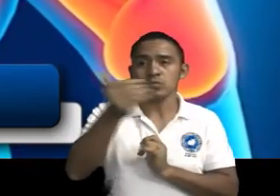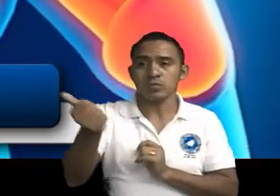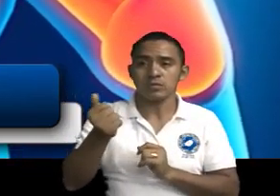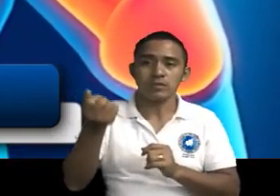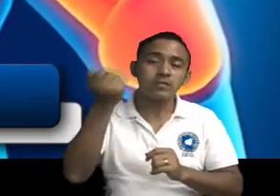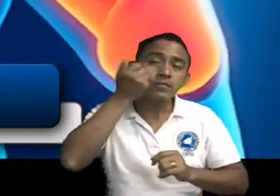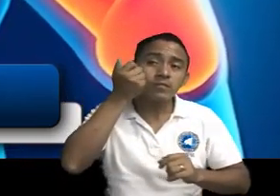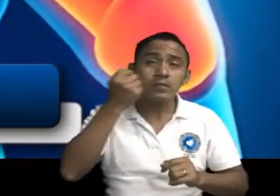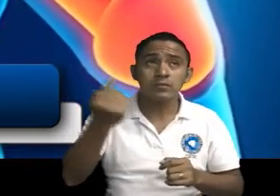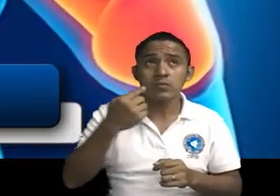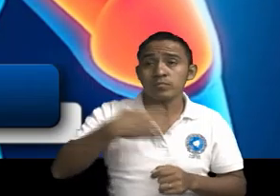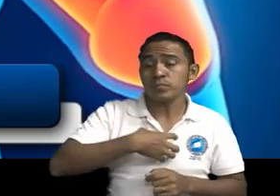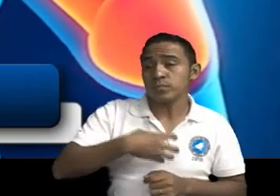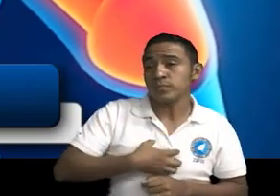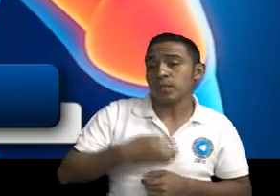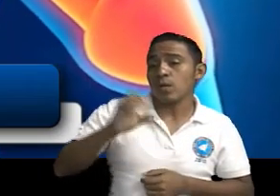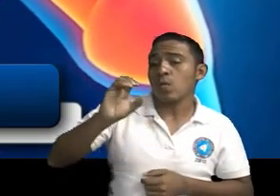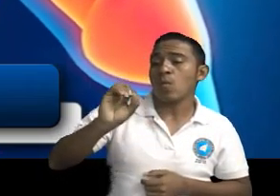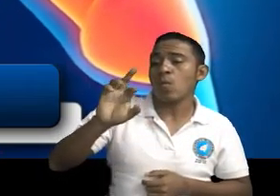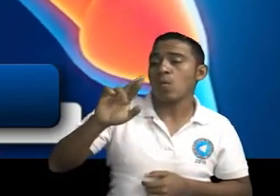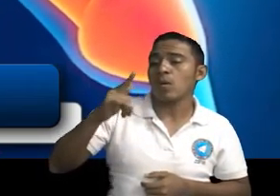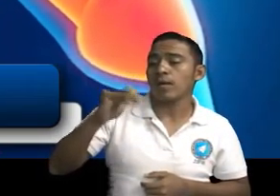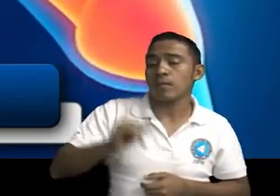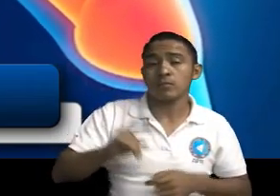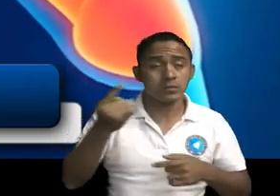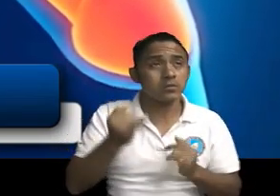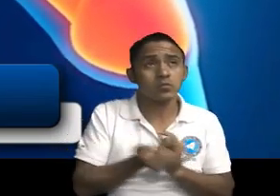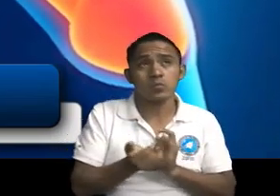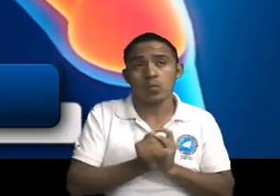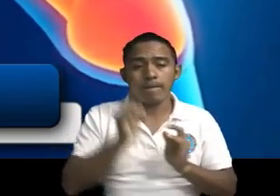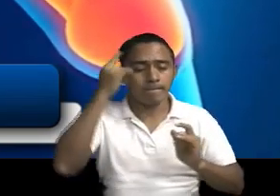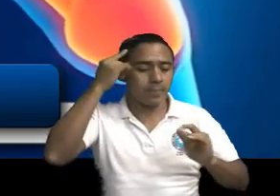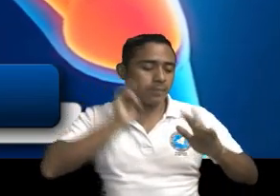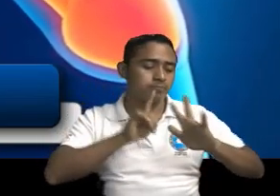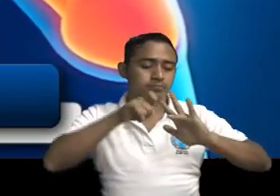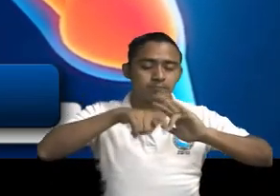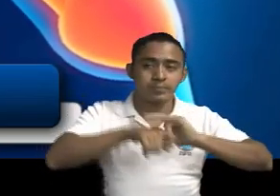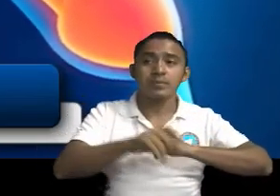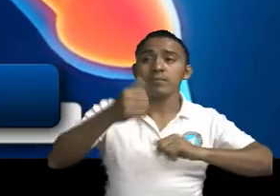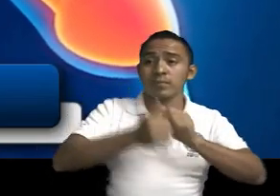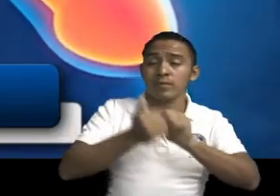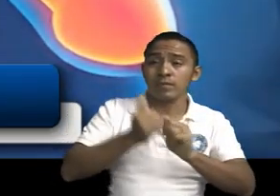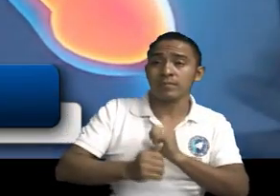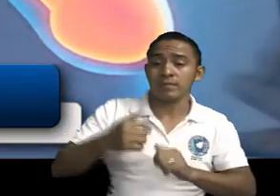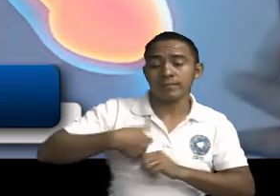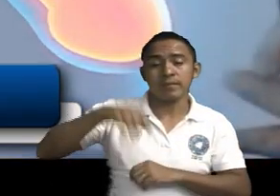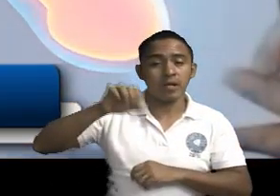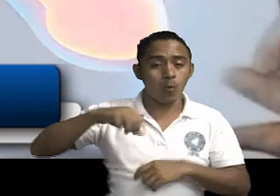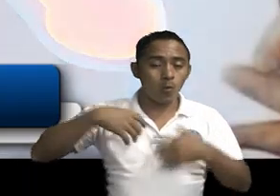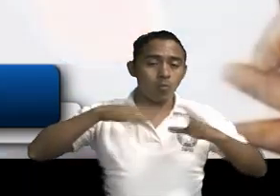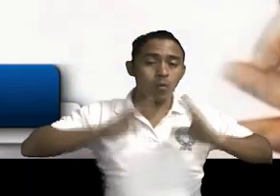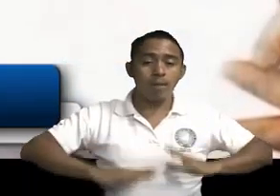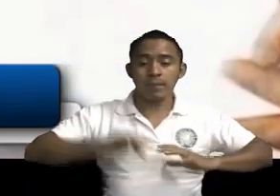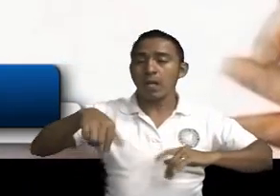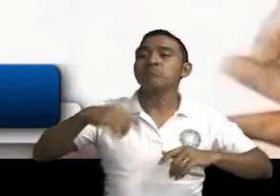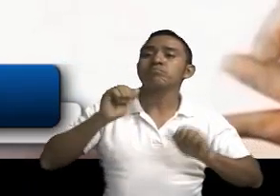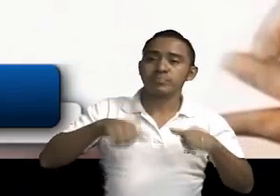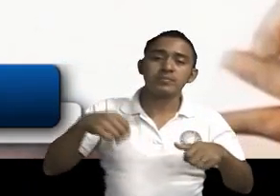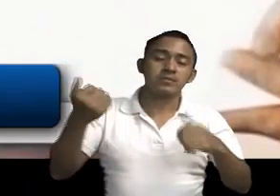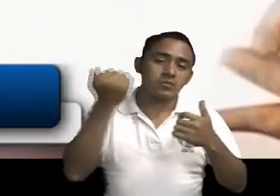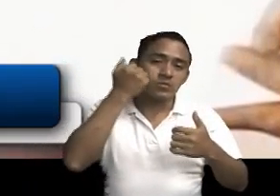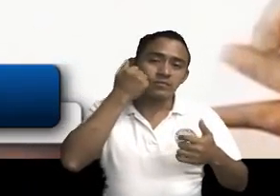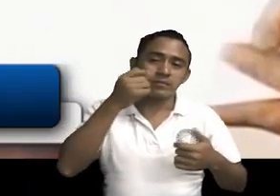son orgánicas, son psicológicas, son lo que nosotros sentimos. Sí. Es el mal funcionamiento, ¿verdad?, físico, psicológico que tiene una persona. Entonces sí es clasificada como